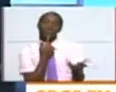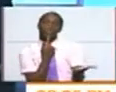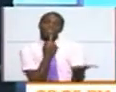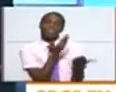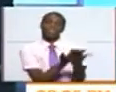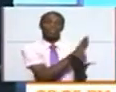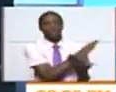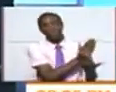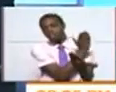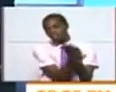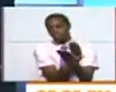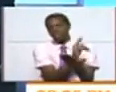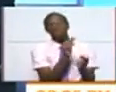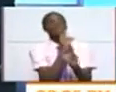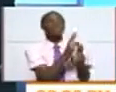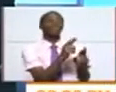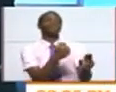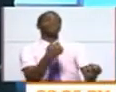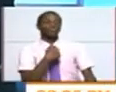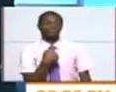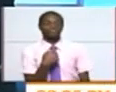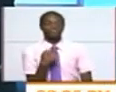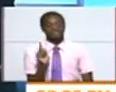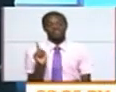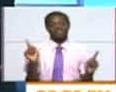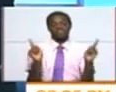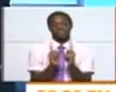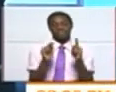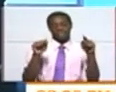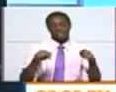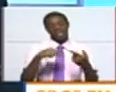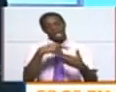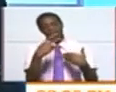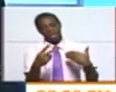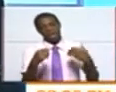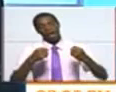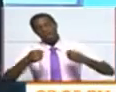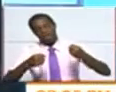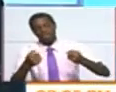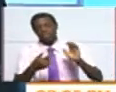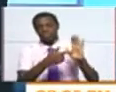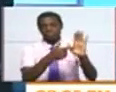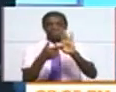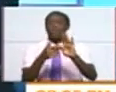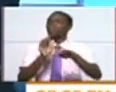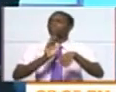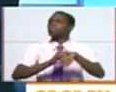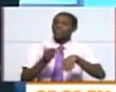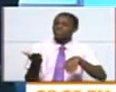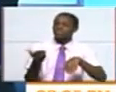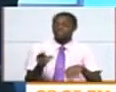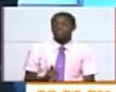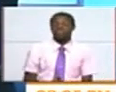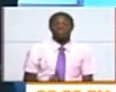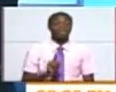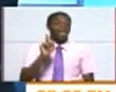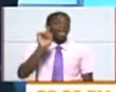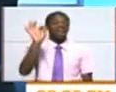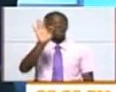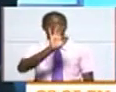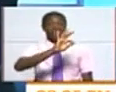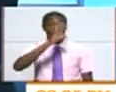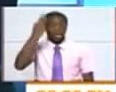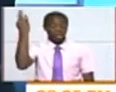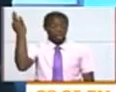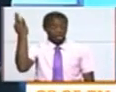Con esto nos despedimos de este cayendo y corriendo, porque en Francia, en France,